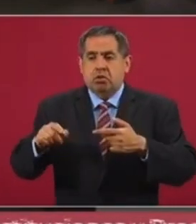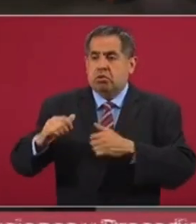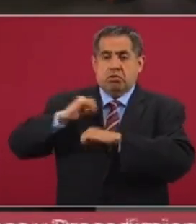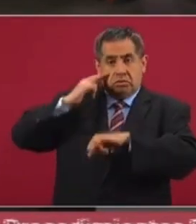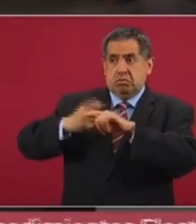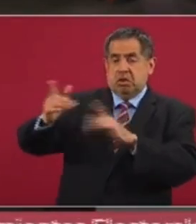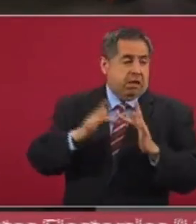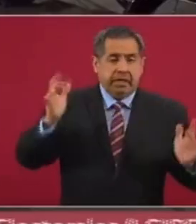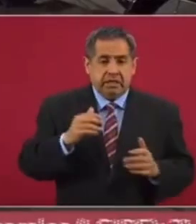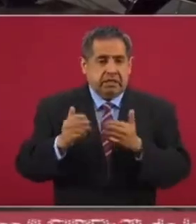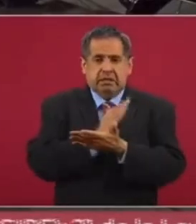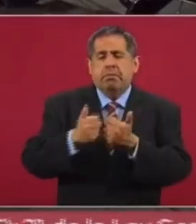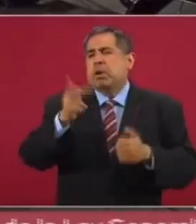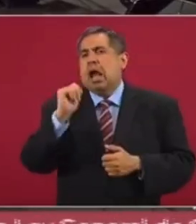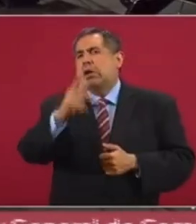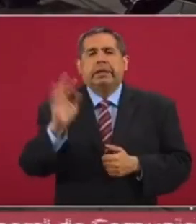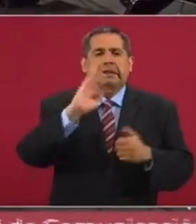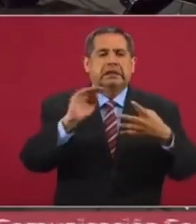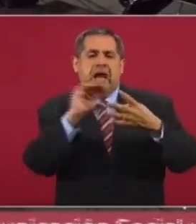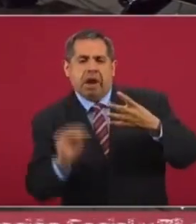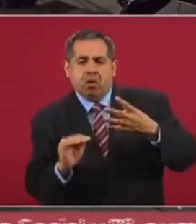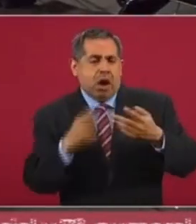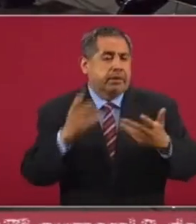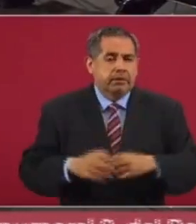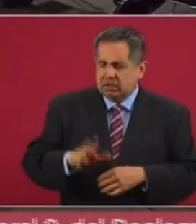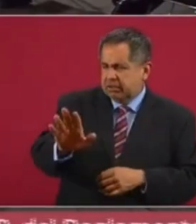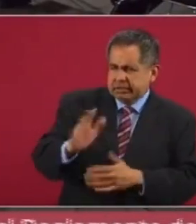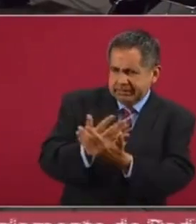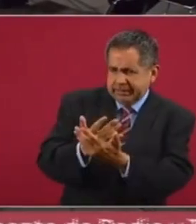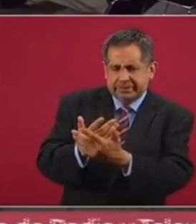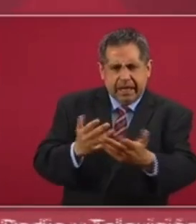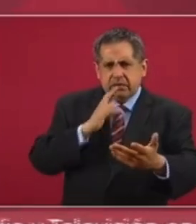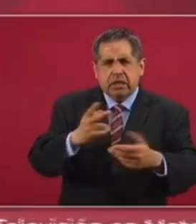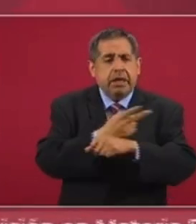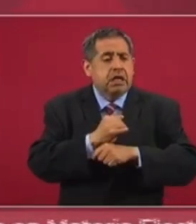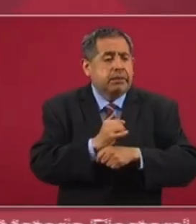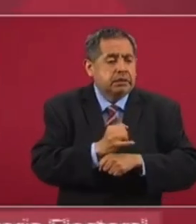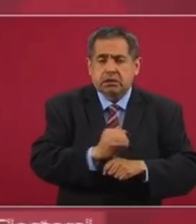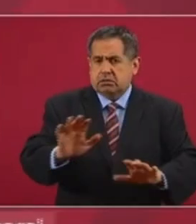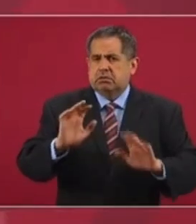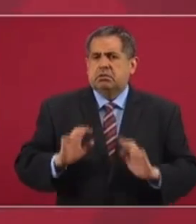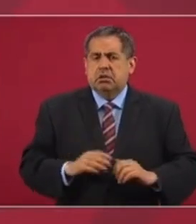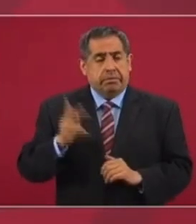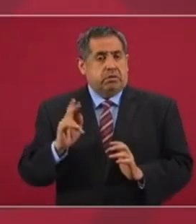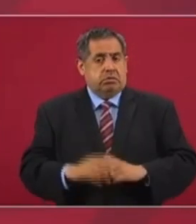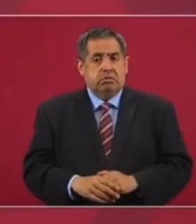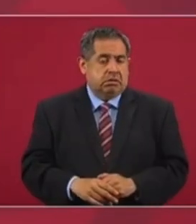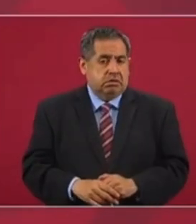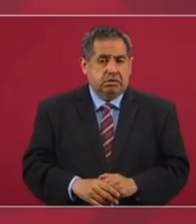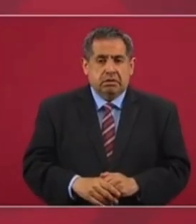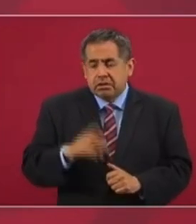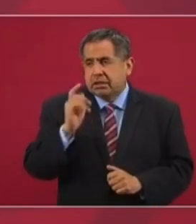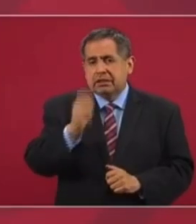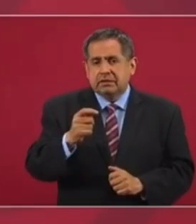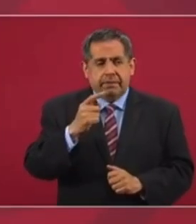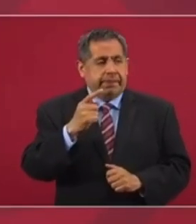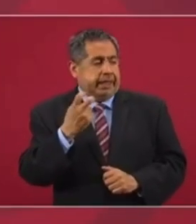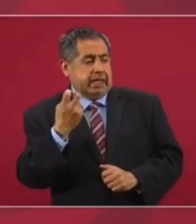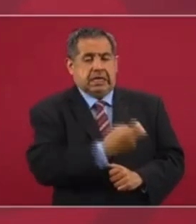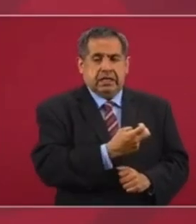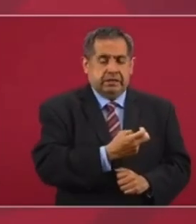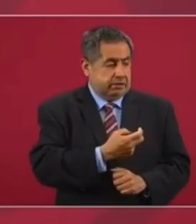que ver con Salvador Cienfuegos, pero no sé, personas que estuvieran en un nivel más abajo. Vamos a esperar el resultado de la investigación, pero el solo